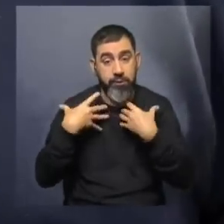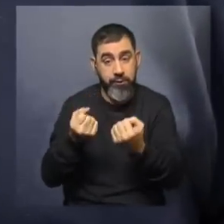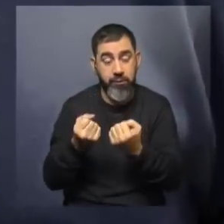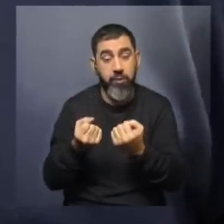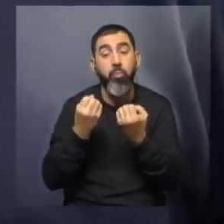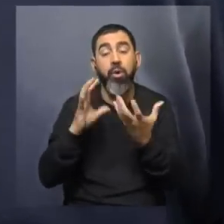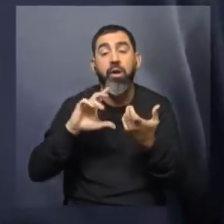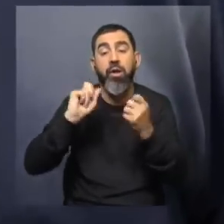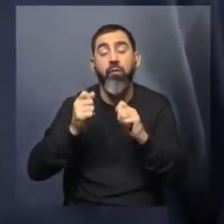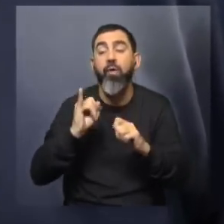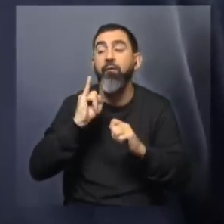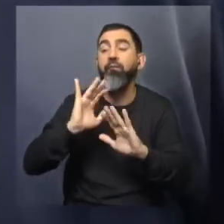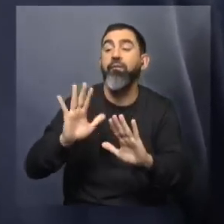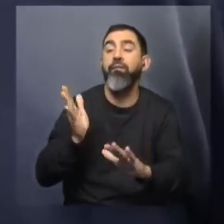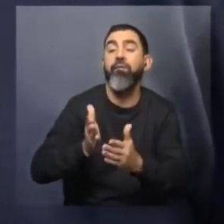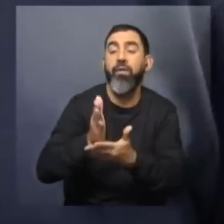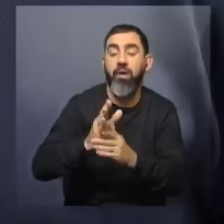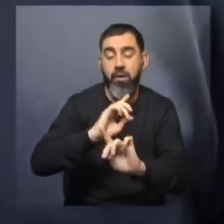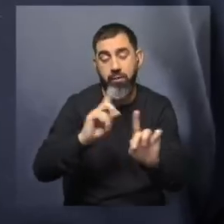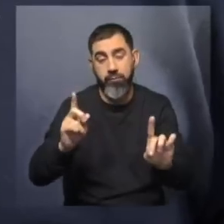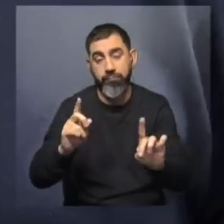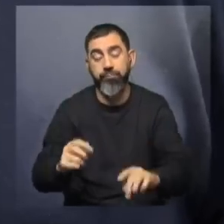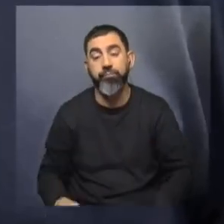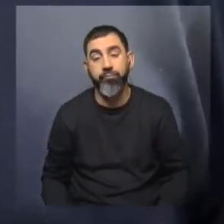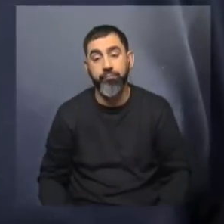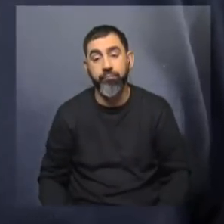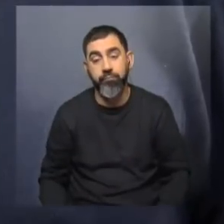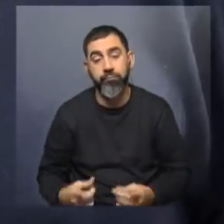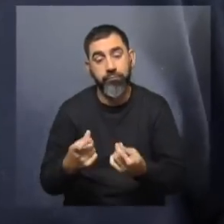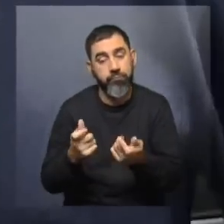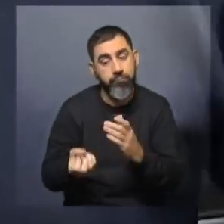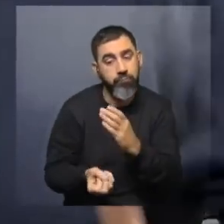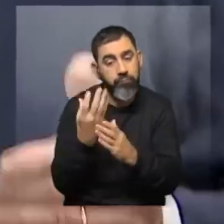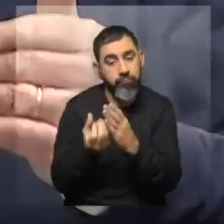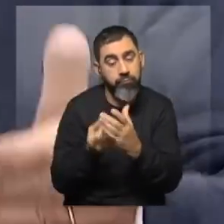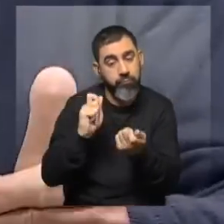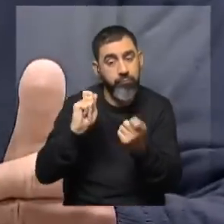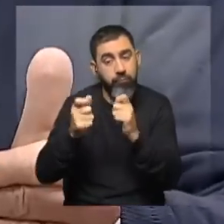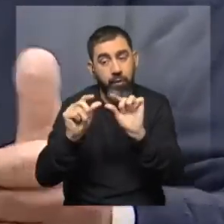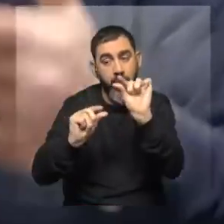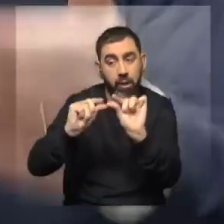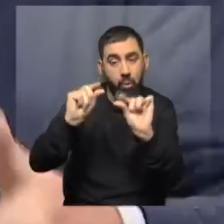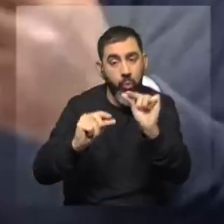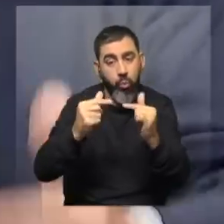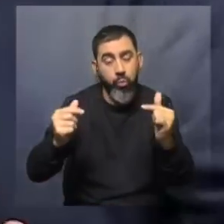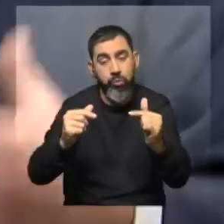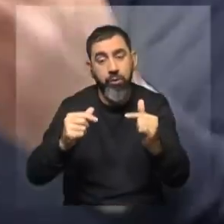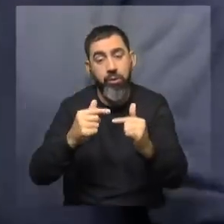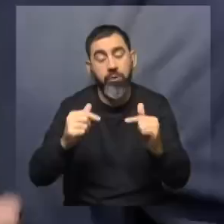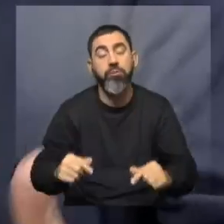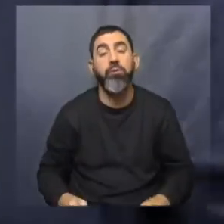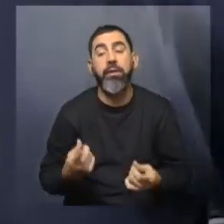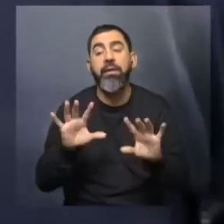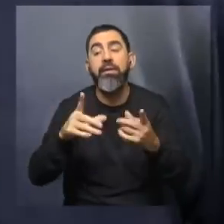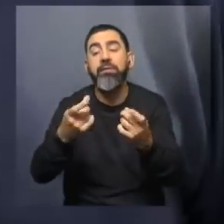las reformas no son para siempre y menos en salud es necesario estar permanentemente viendo Cómo ajustar la respuesta a